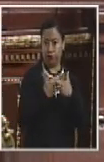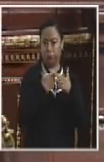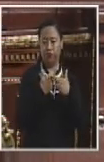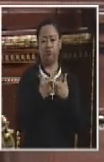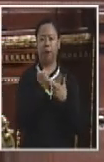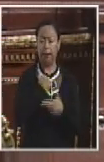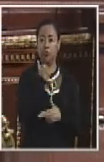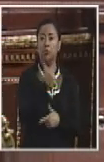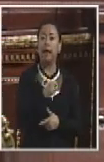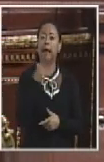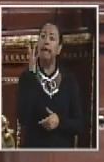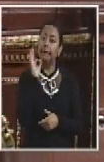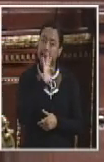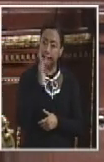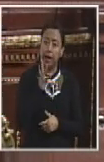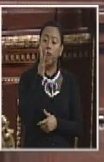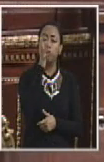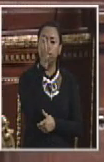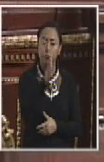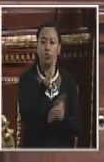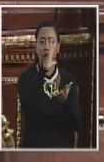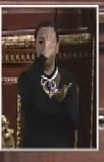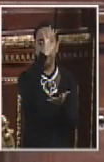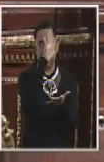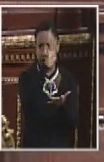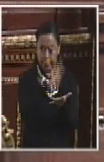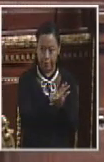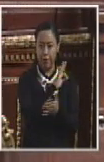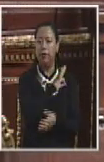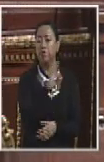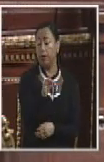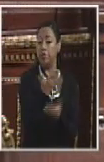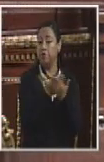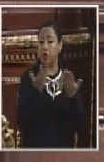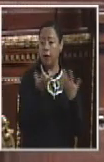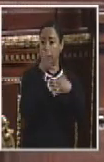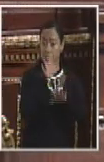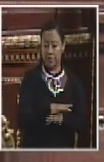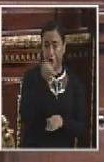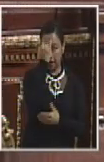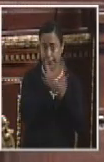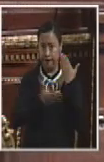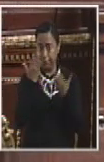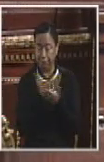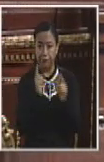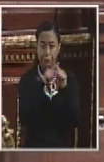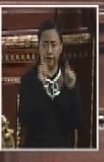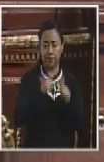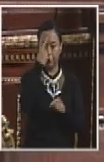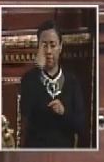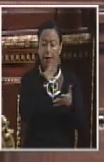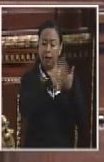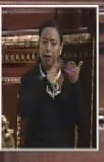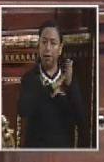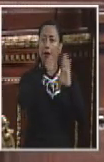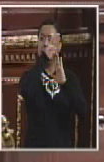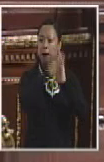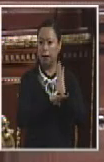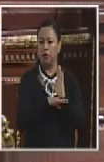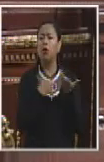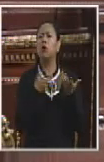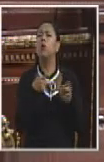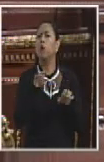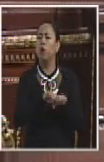Por lo anterior, es importante conocer sobre la implementación de iniciativas para reducir el consumo de papel fomentadas desde